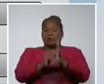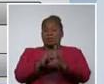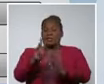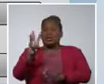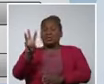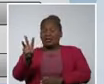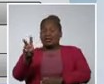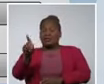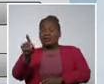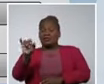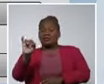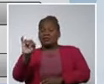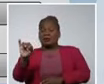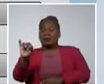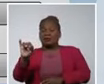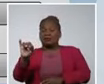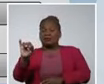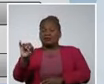21.648.316, y con las